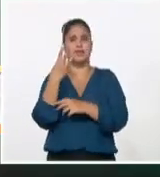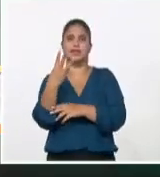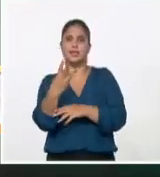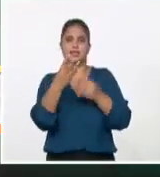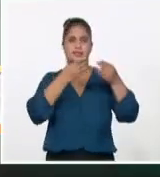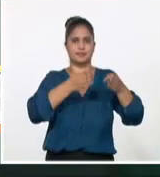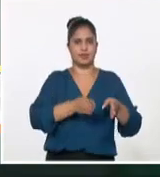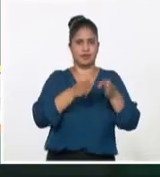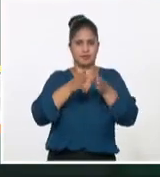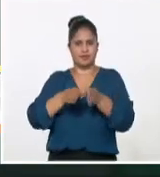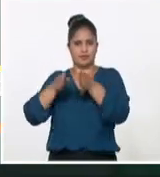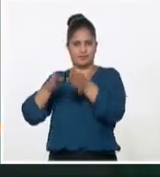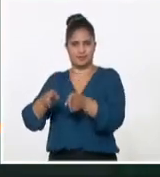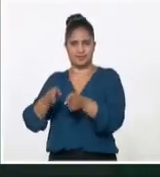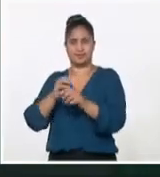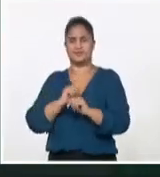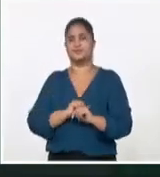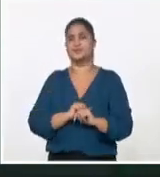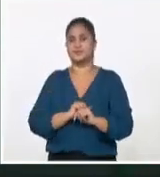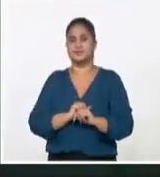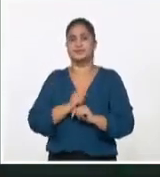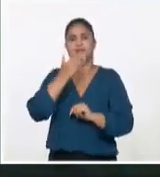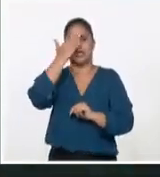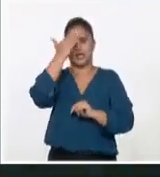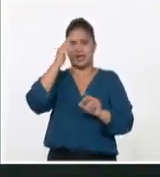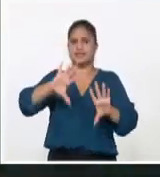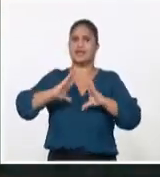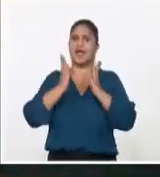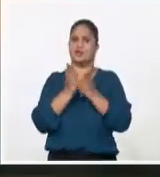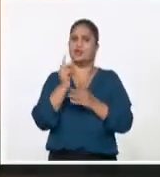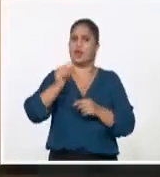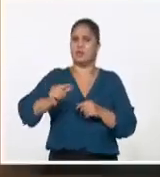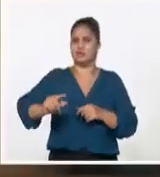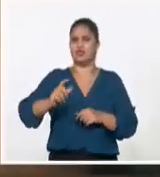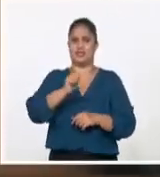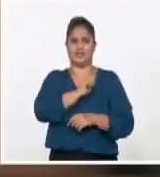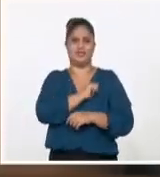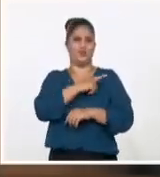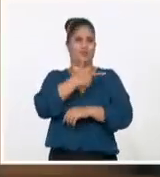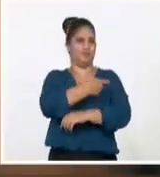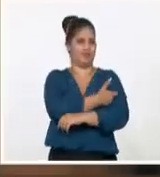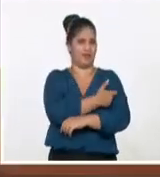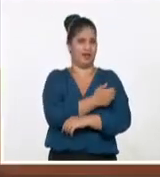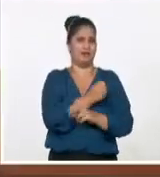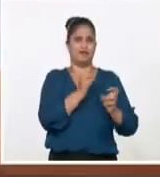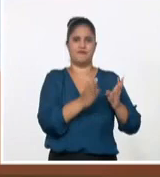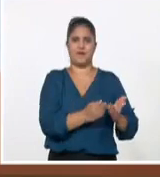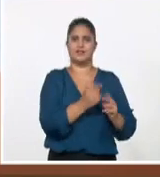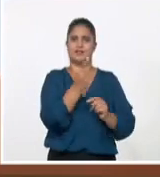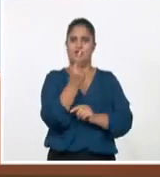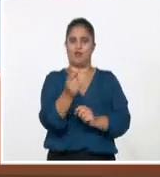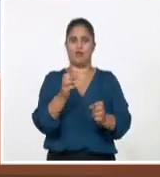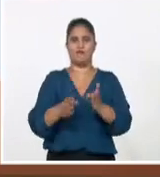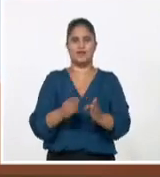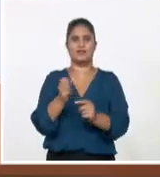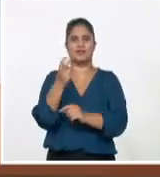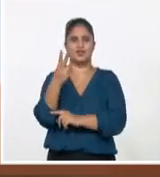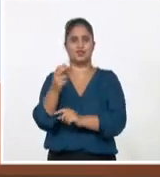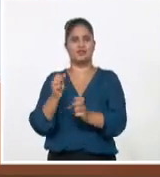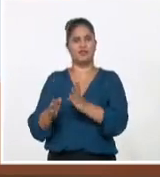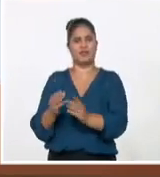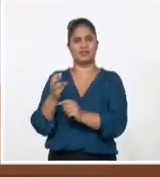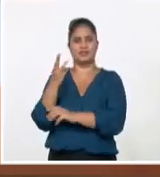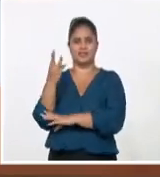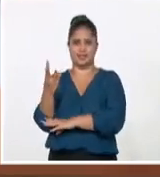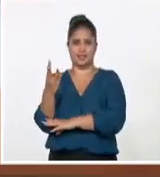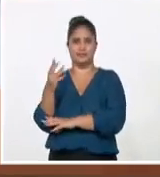la participación de voluntarios en fase preclínica 1, 2 y 3. A ciegas, un número de los incluidos